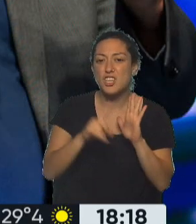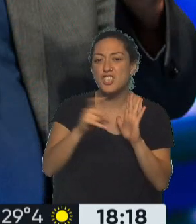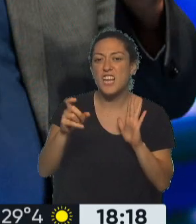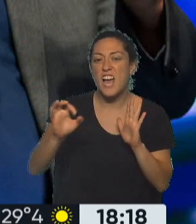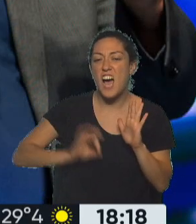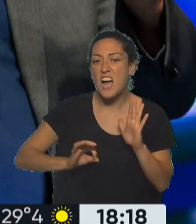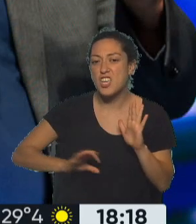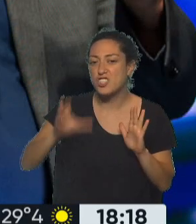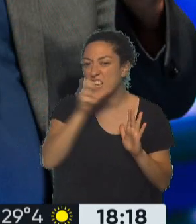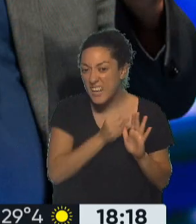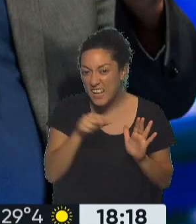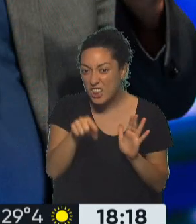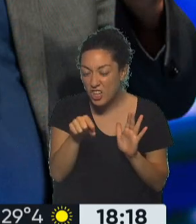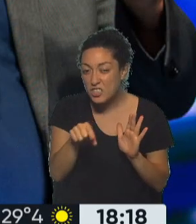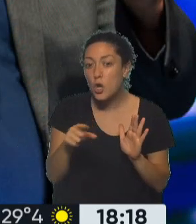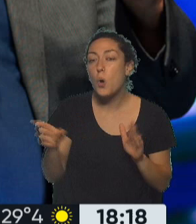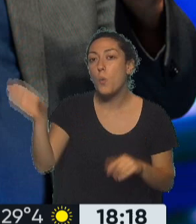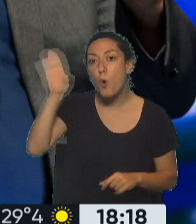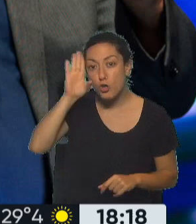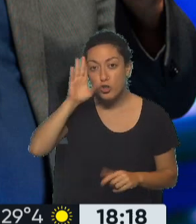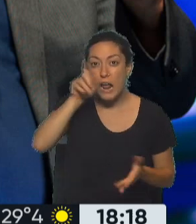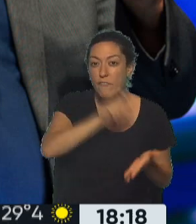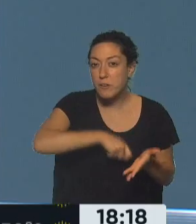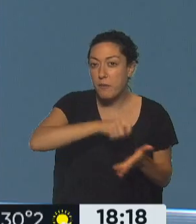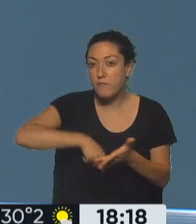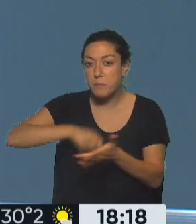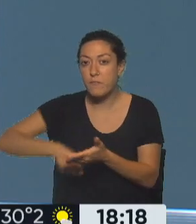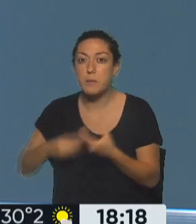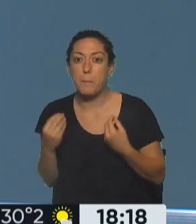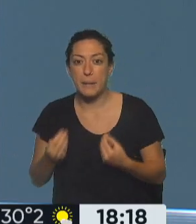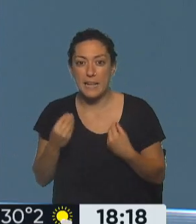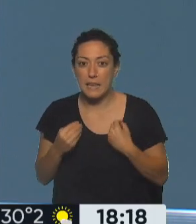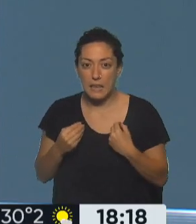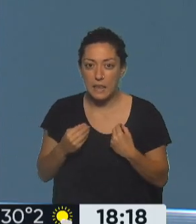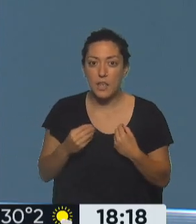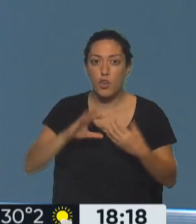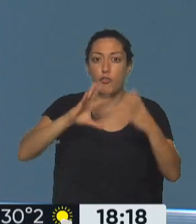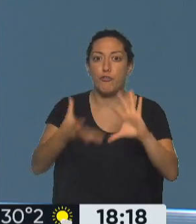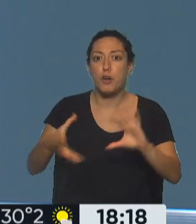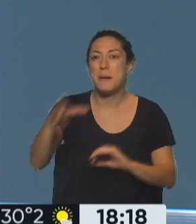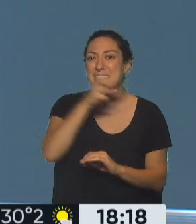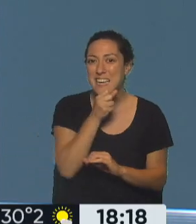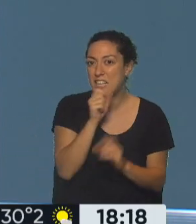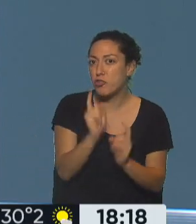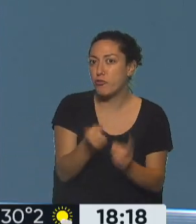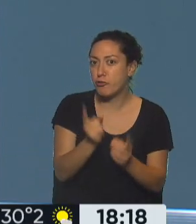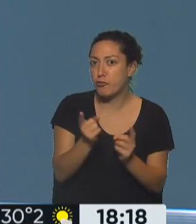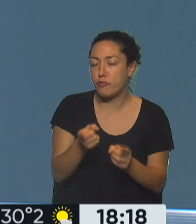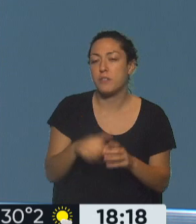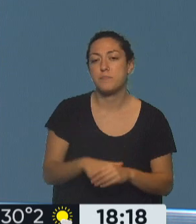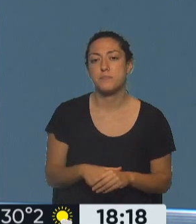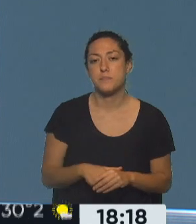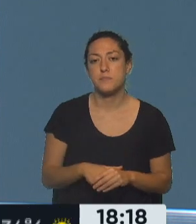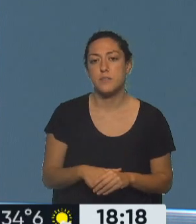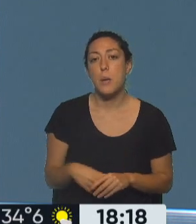eran decretos que Bolsonaro también firmó en su momento para que se mantenga en total secreto, justamente, por ejemplo, que